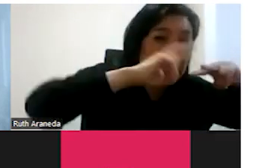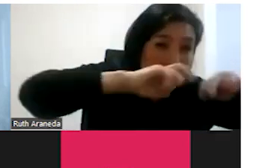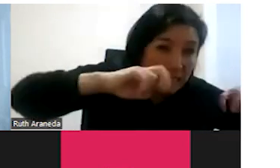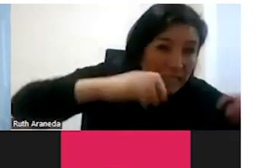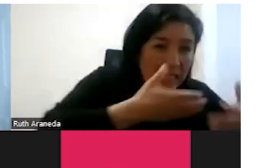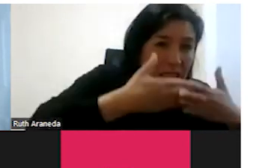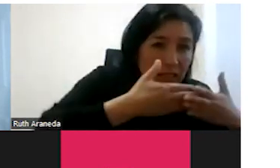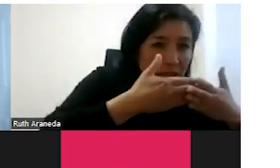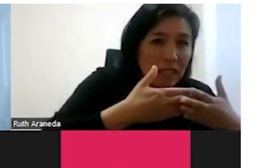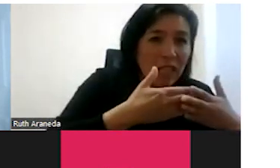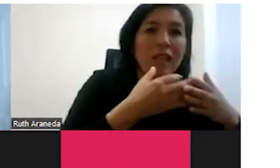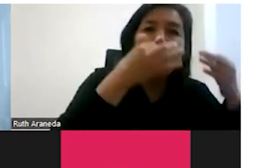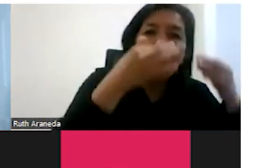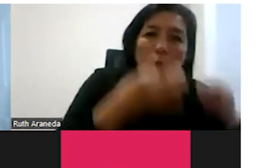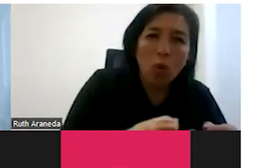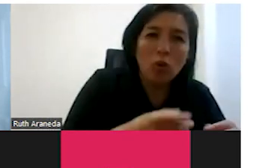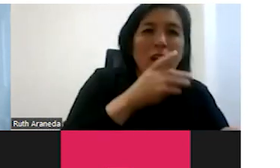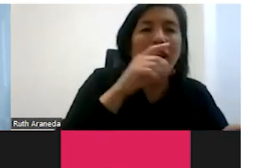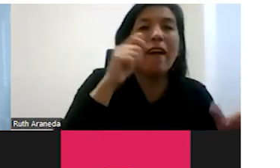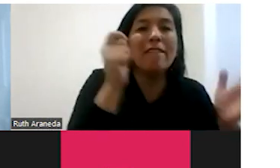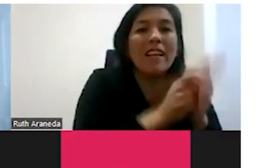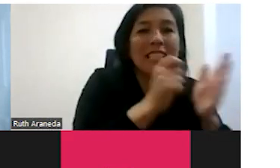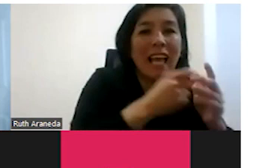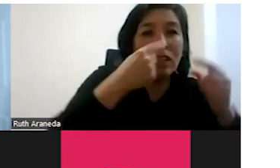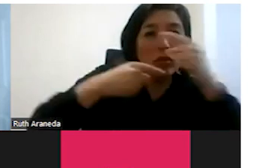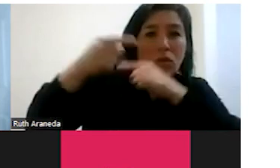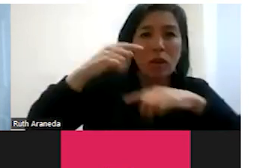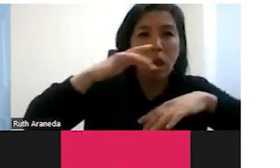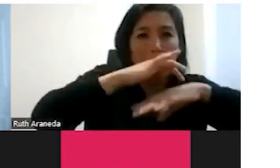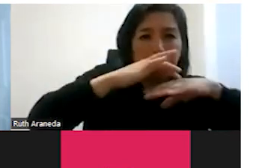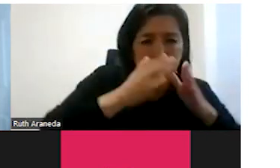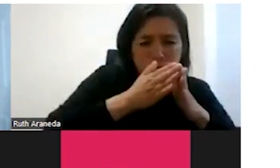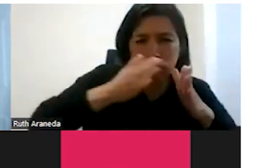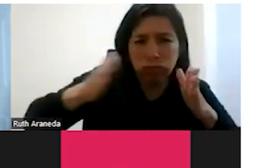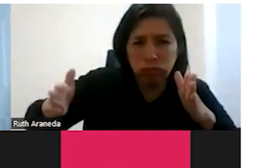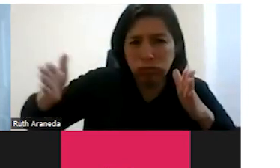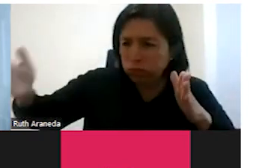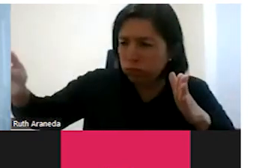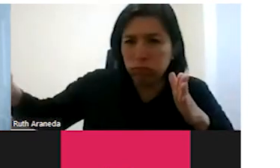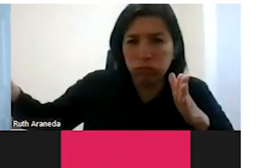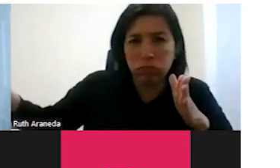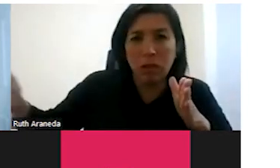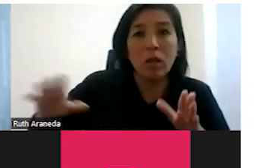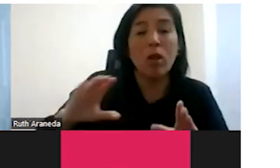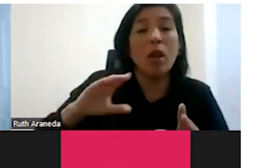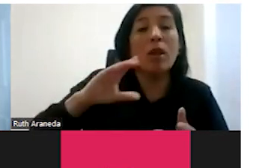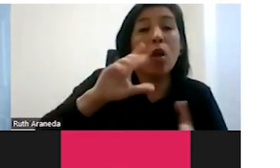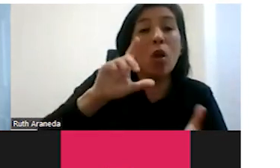sobre principalmente ese vacío histórico que se habla de que son poblaciones culturales, o sea, poblaciones